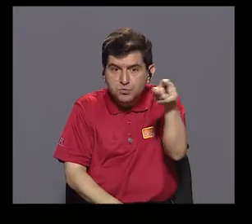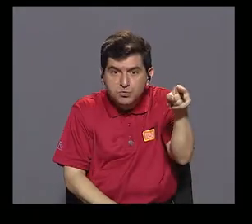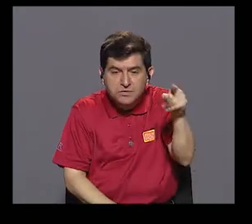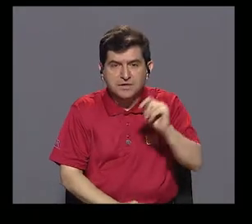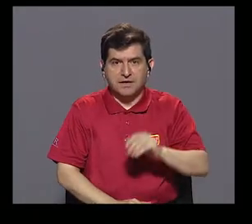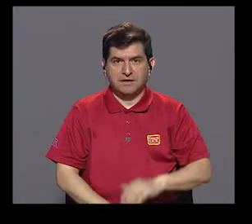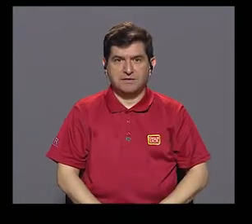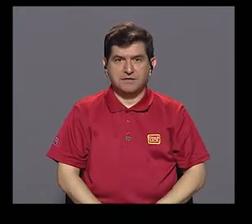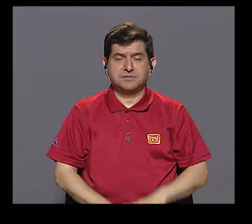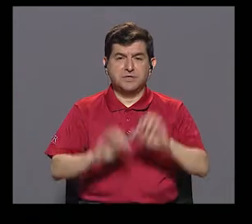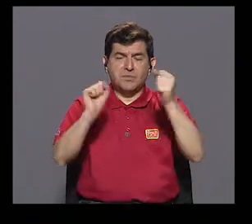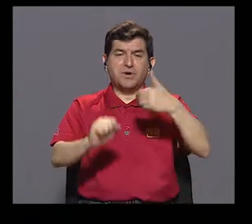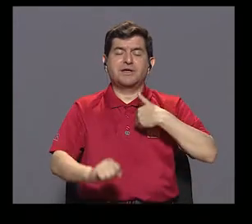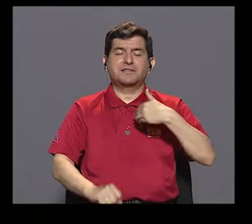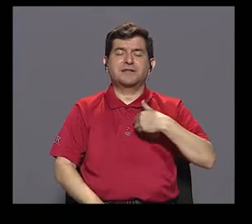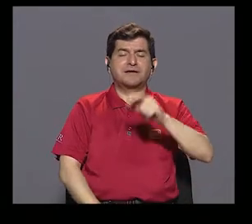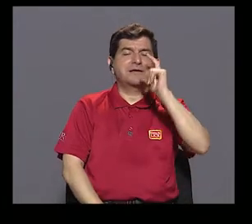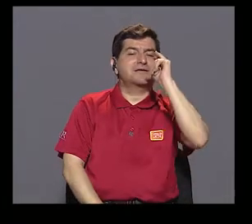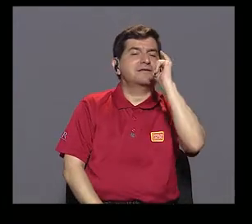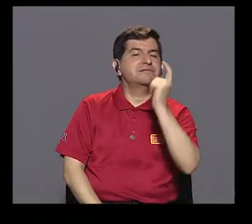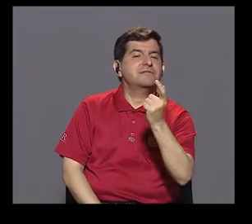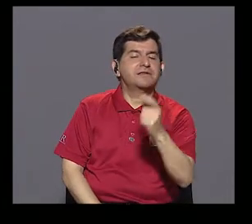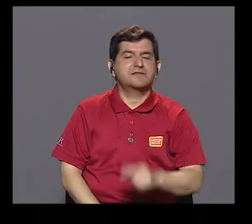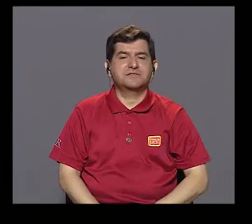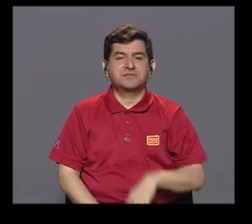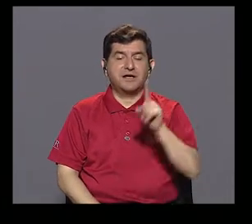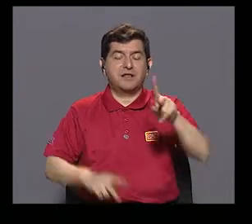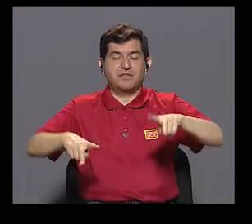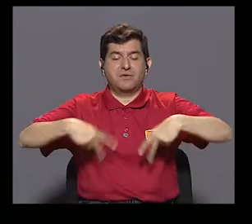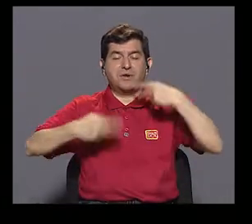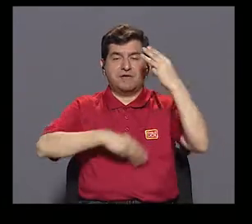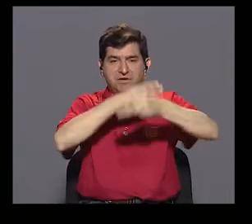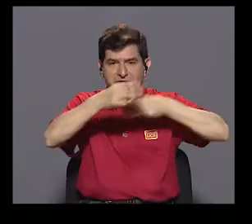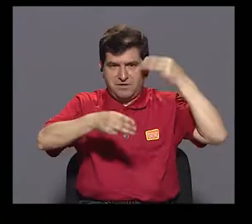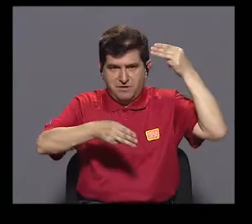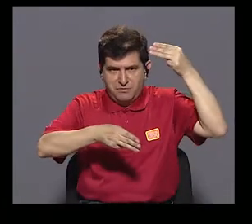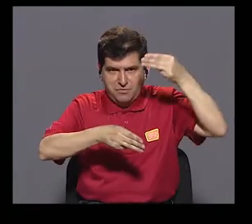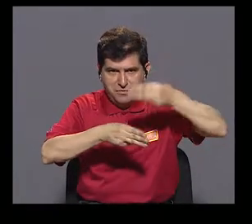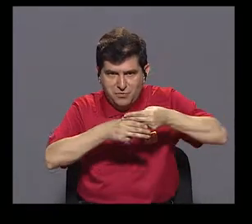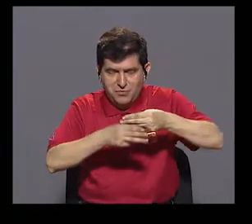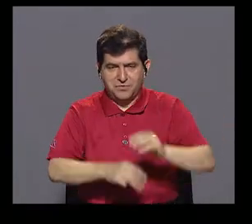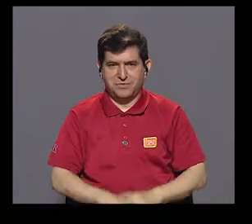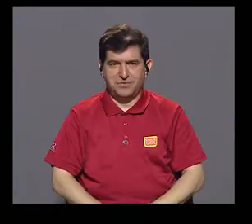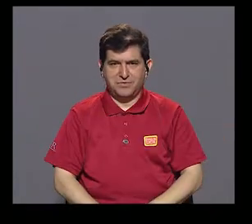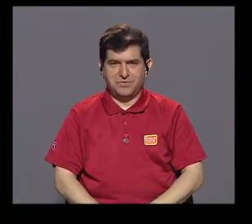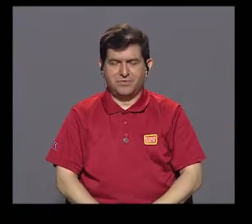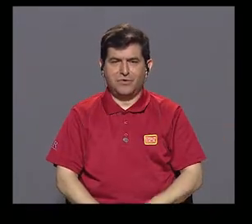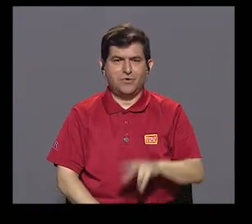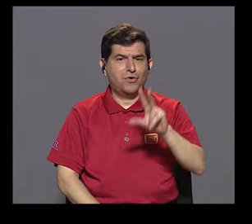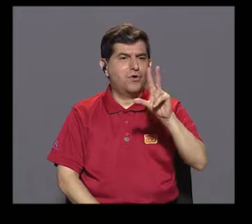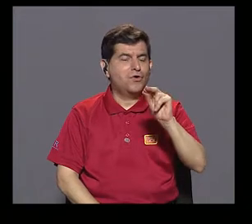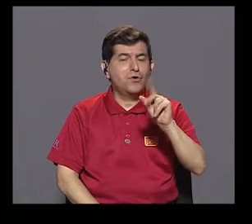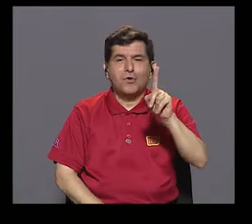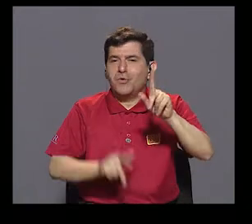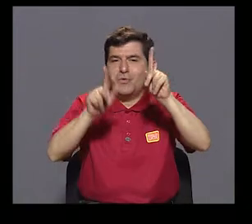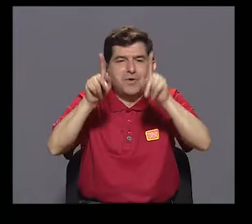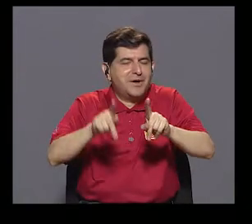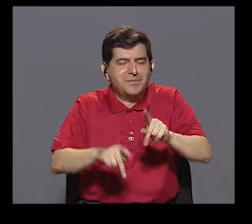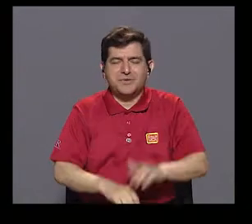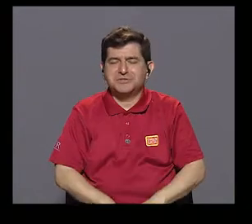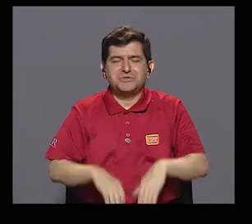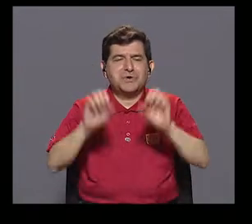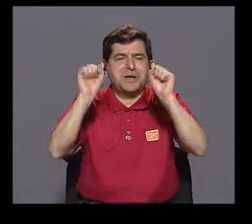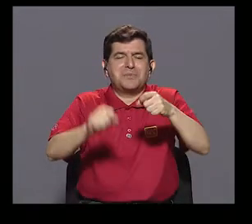generaciones, las de ustedes, tengan la dicha de vivir en un mundo en donde no se le ocurra